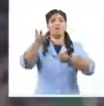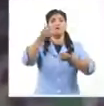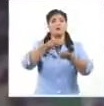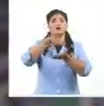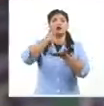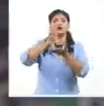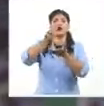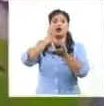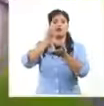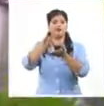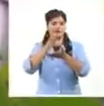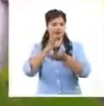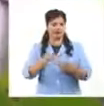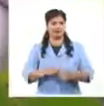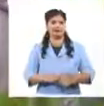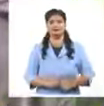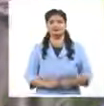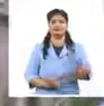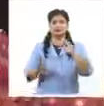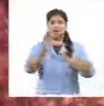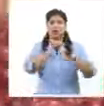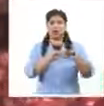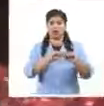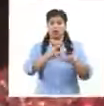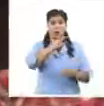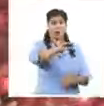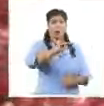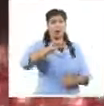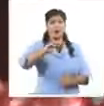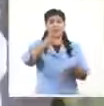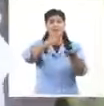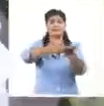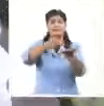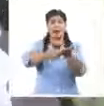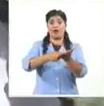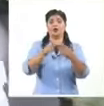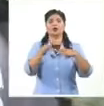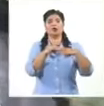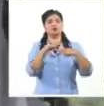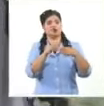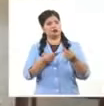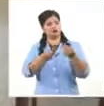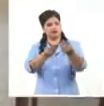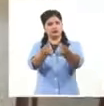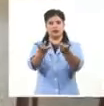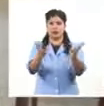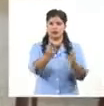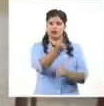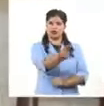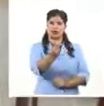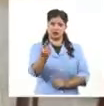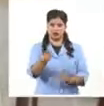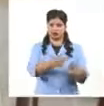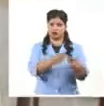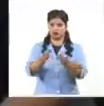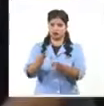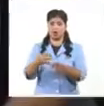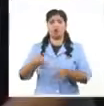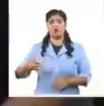las primeras ganancias en MLC de los campesinos y su empleo para mejorar las condiciones de vida y de trabajo. En tanto, en San Antonio del